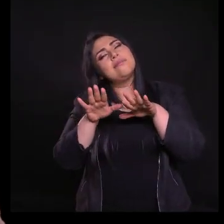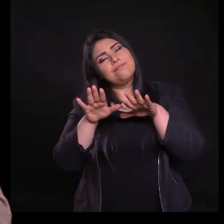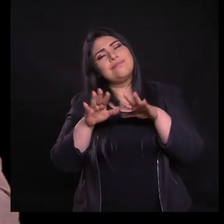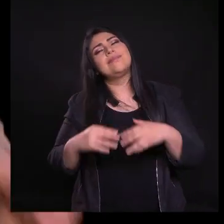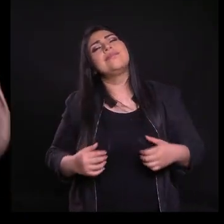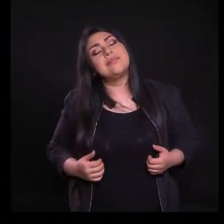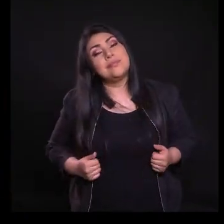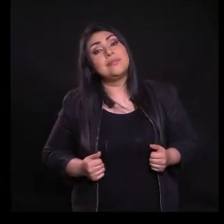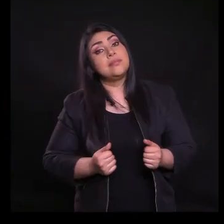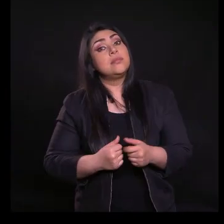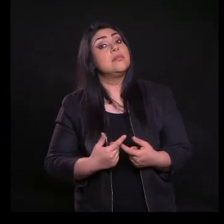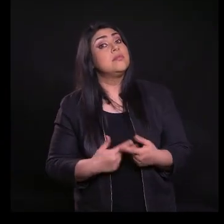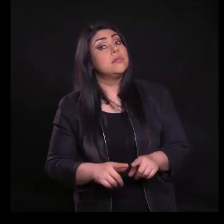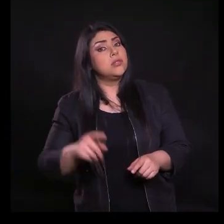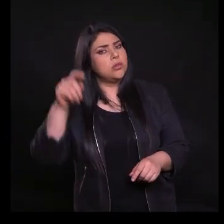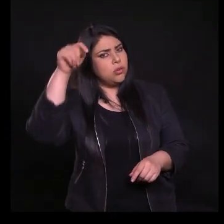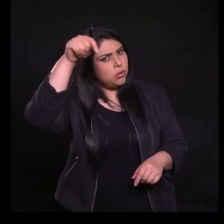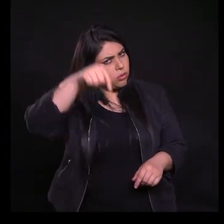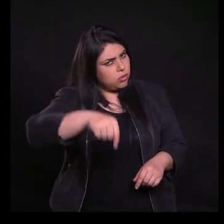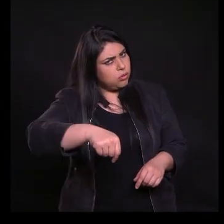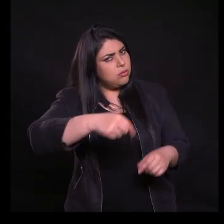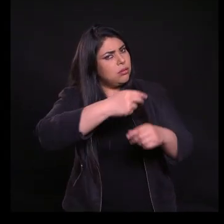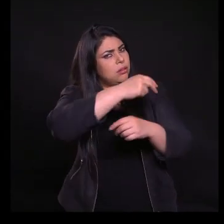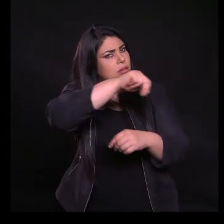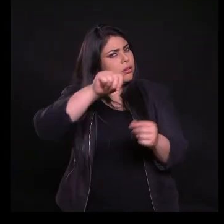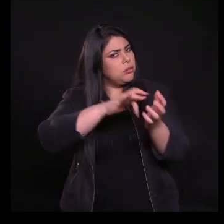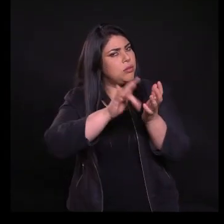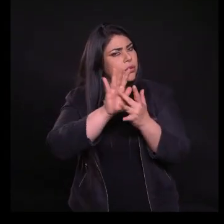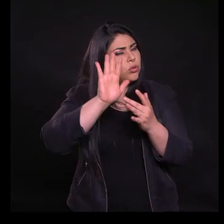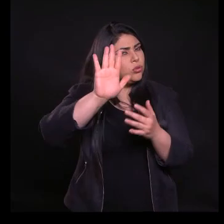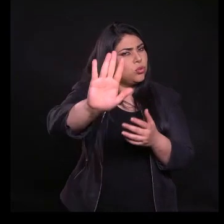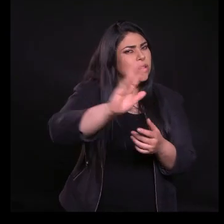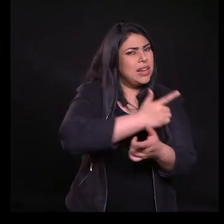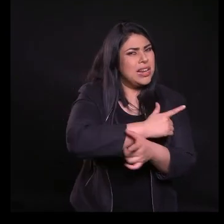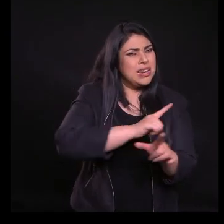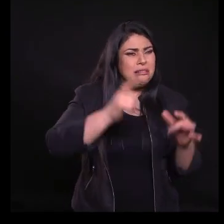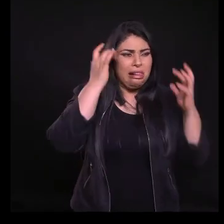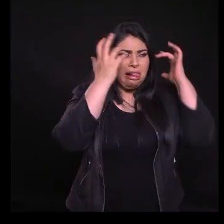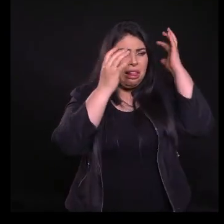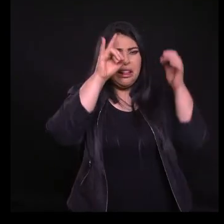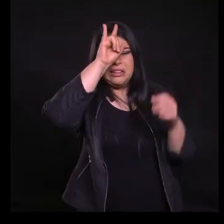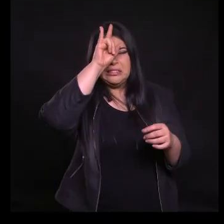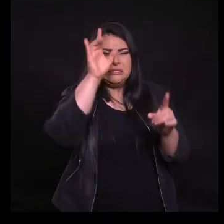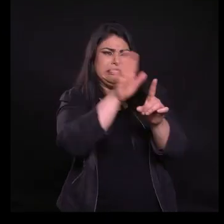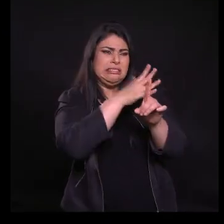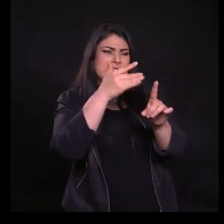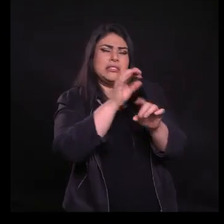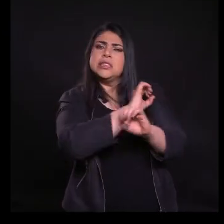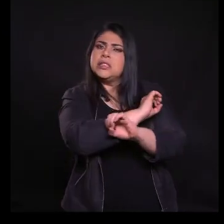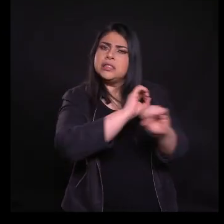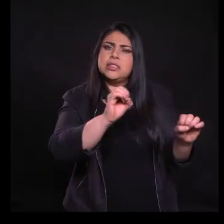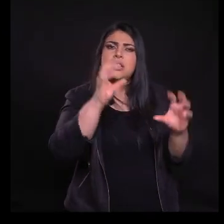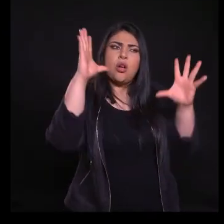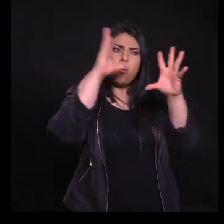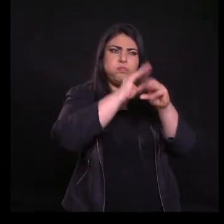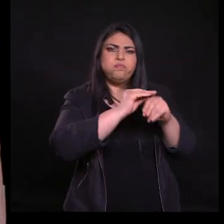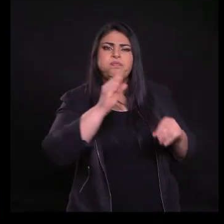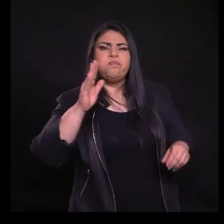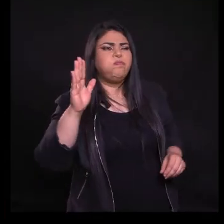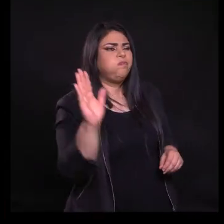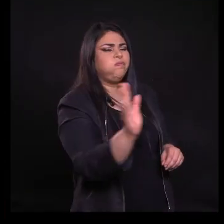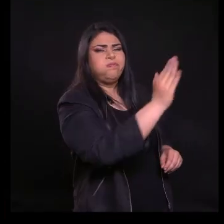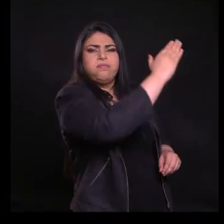puede dar pero hoy en el nombre de jesús te declaro libre de todo tormento de toda tiniebla de toda